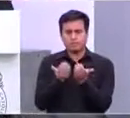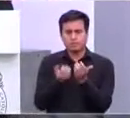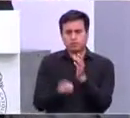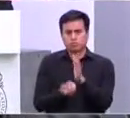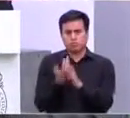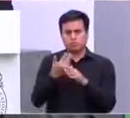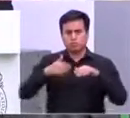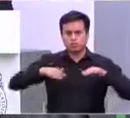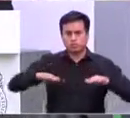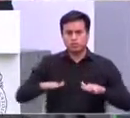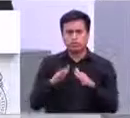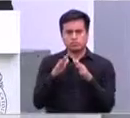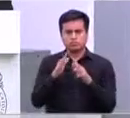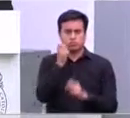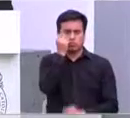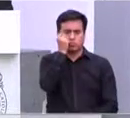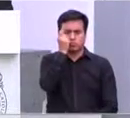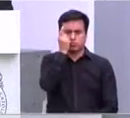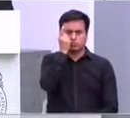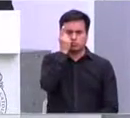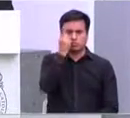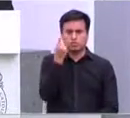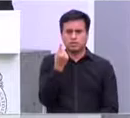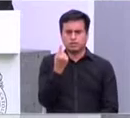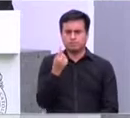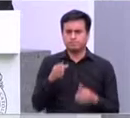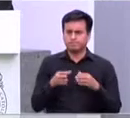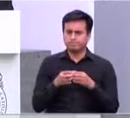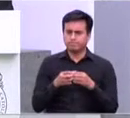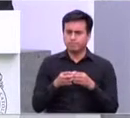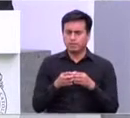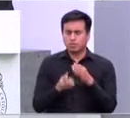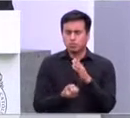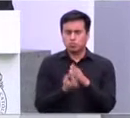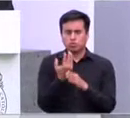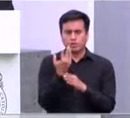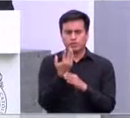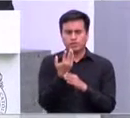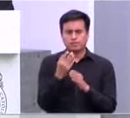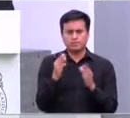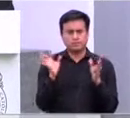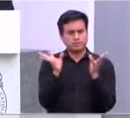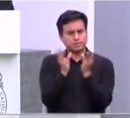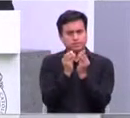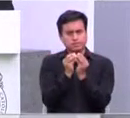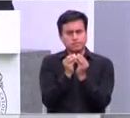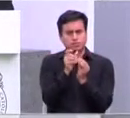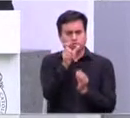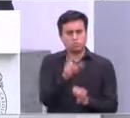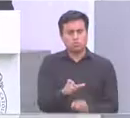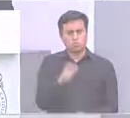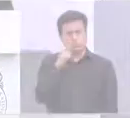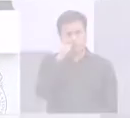nuevos esfuerzos de comprensión unitaria una nueva síntesis humanista